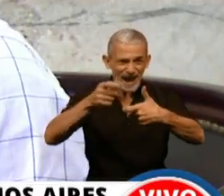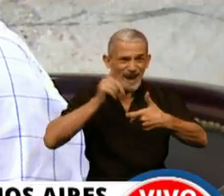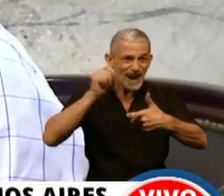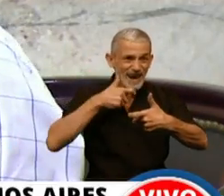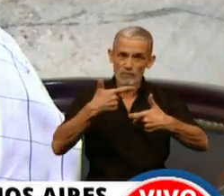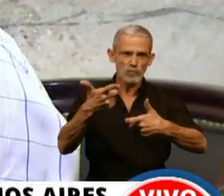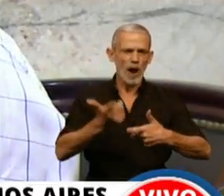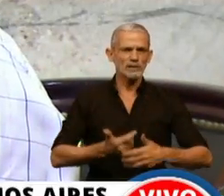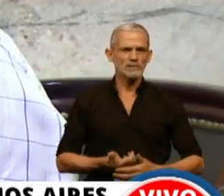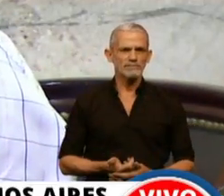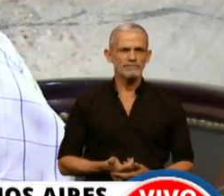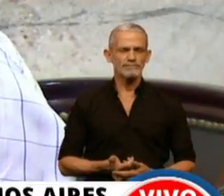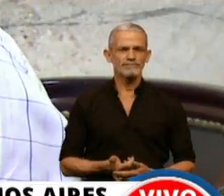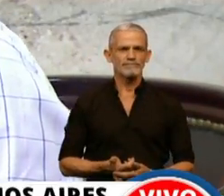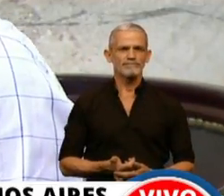natural